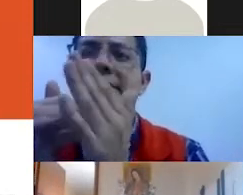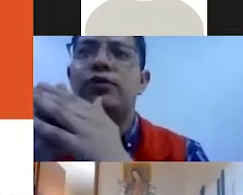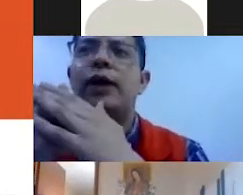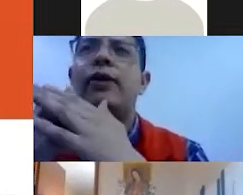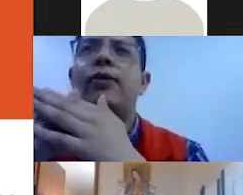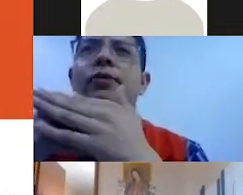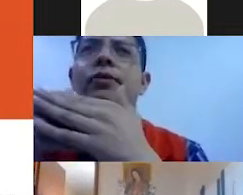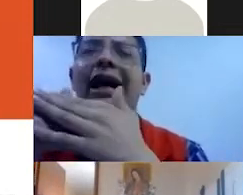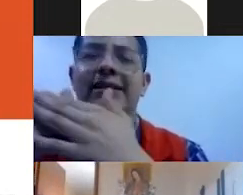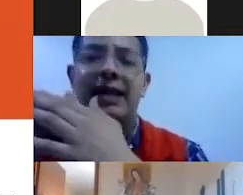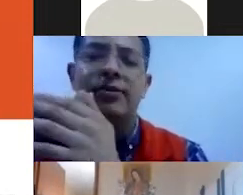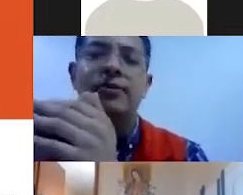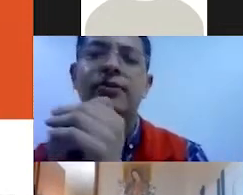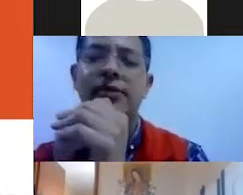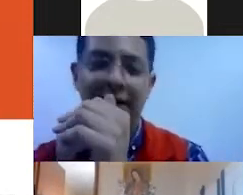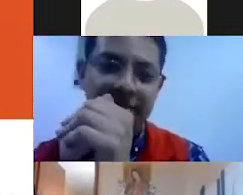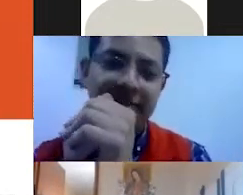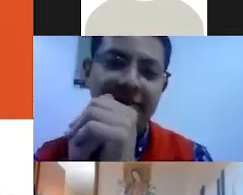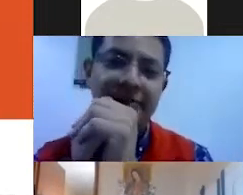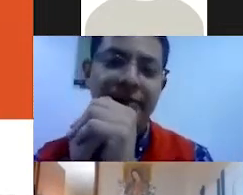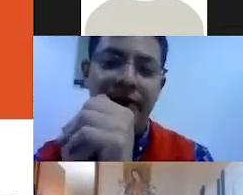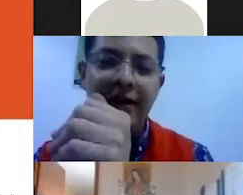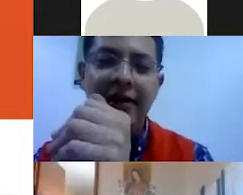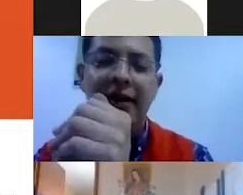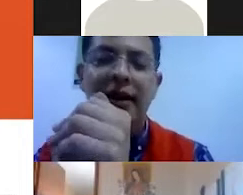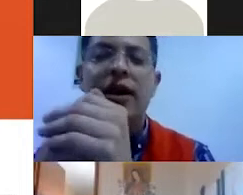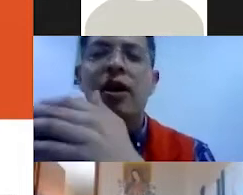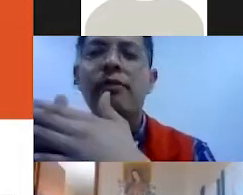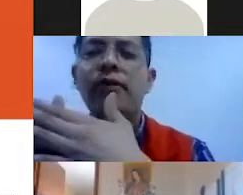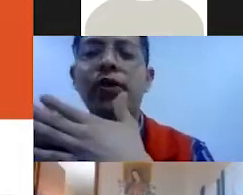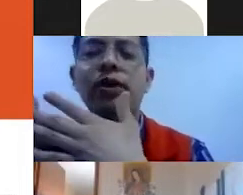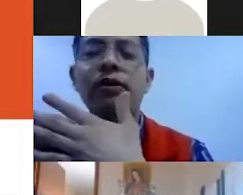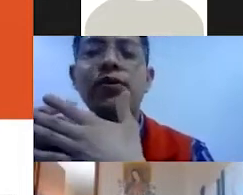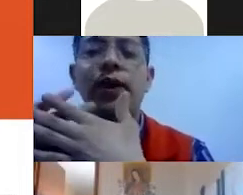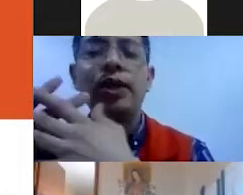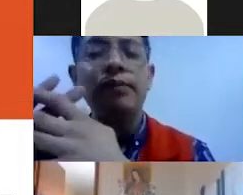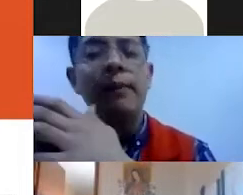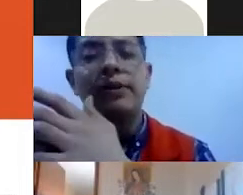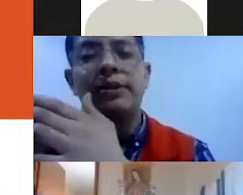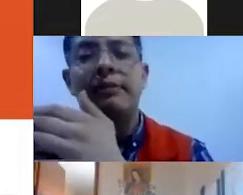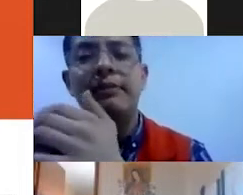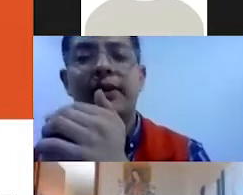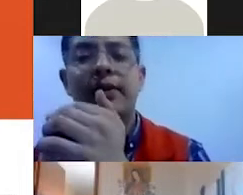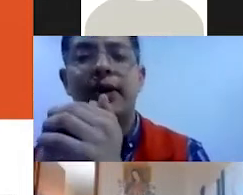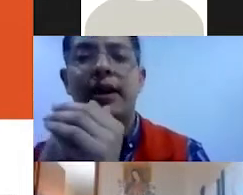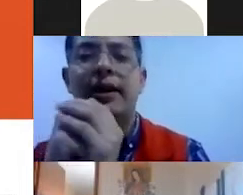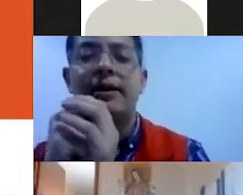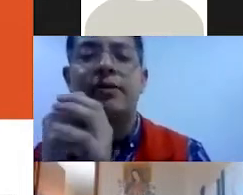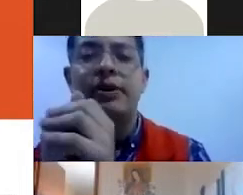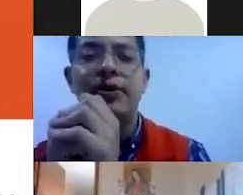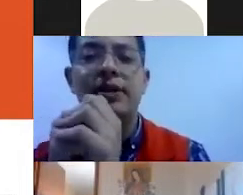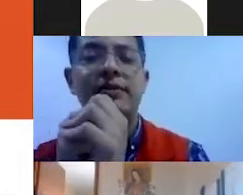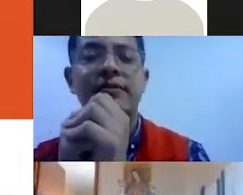va a ser un trabajo cansado, sí. ¿Por qué? Porque no sabemos cuánto tiempo vamos a estar aplicando